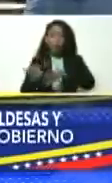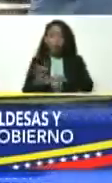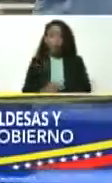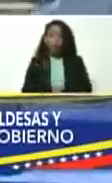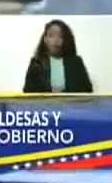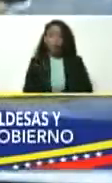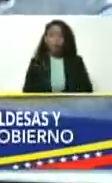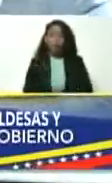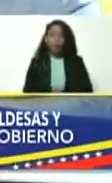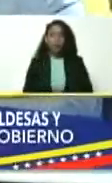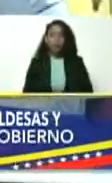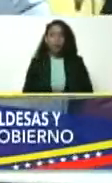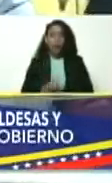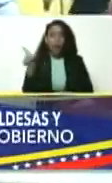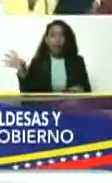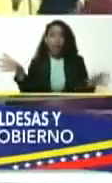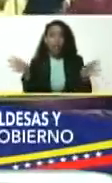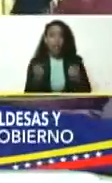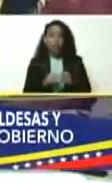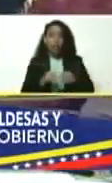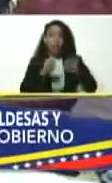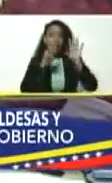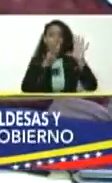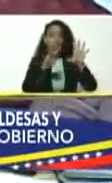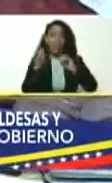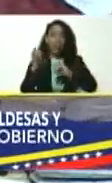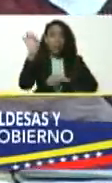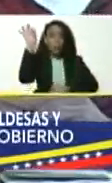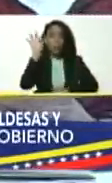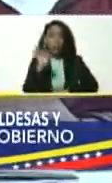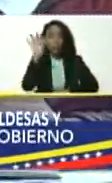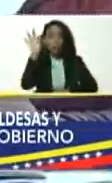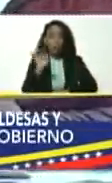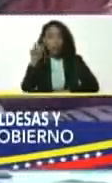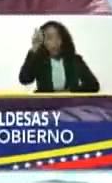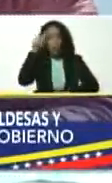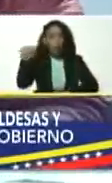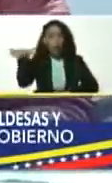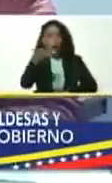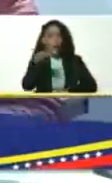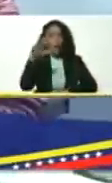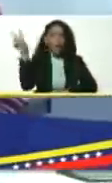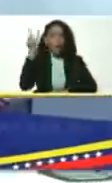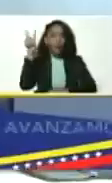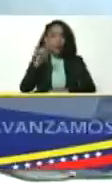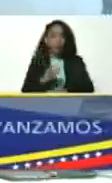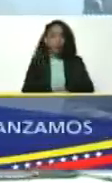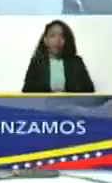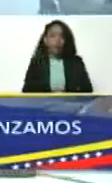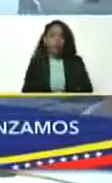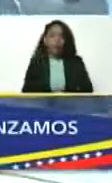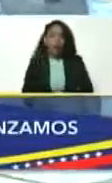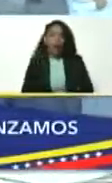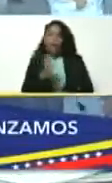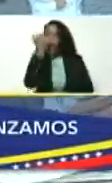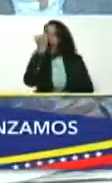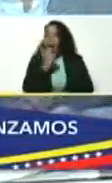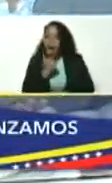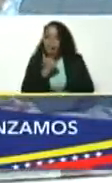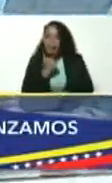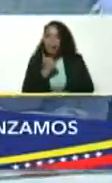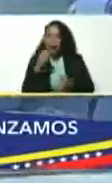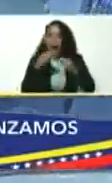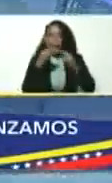que resumen más del 70 por ciento de la población venezolana valencia-puerto